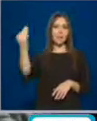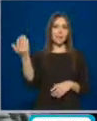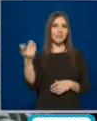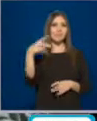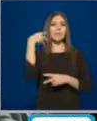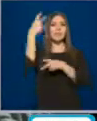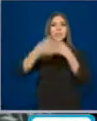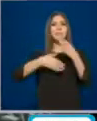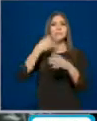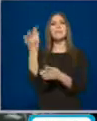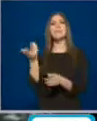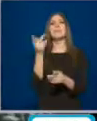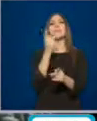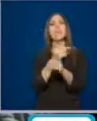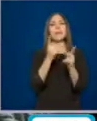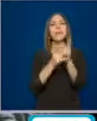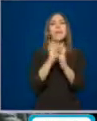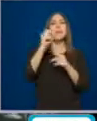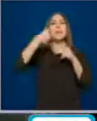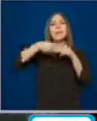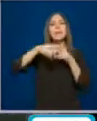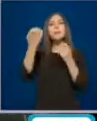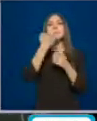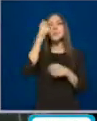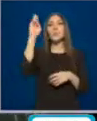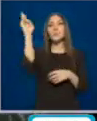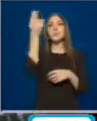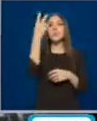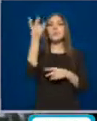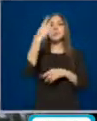la prepa o comenzaban a ir a la universidad y